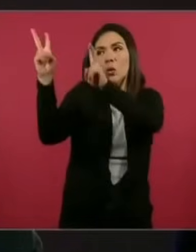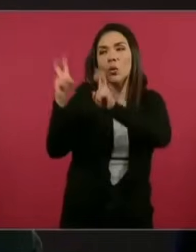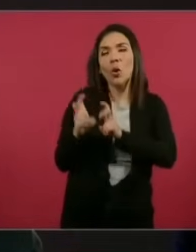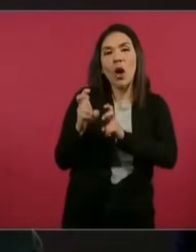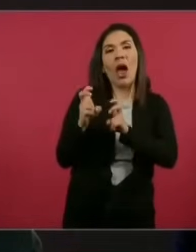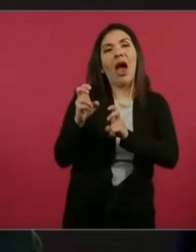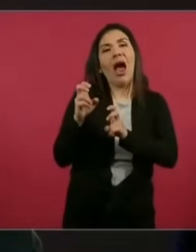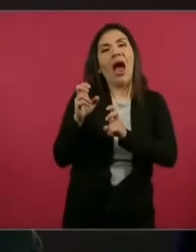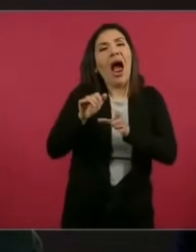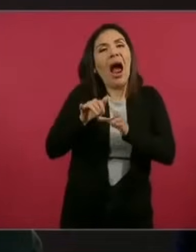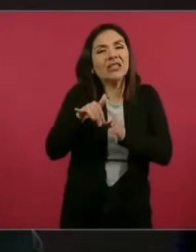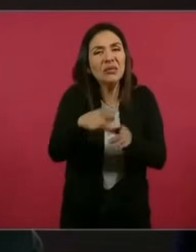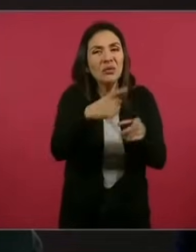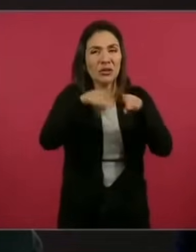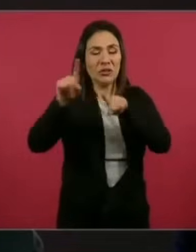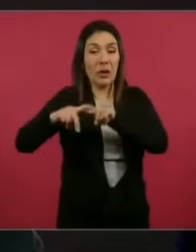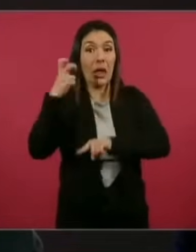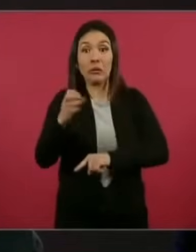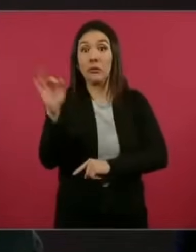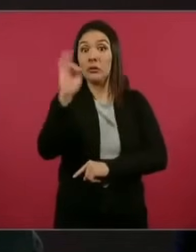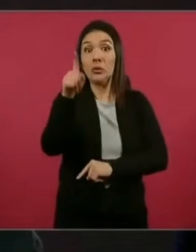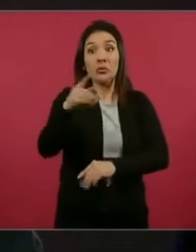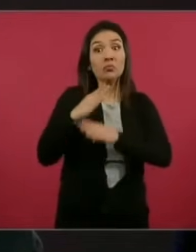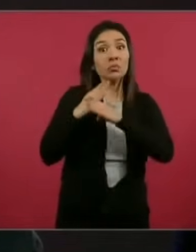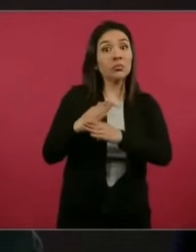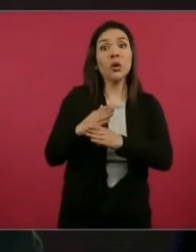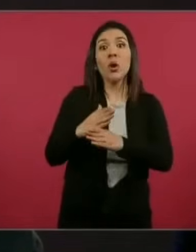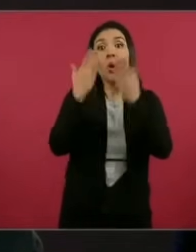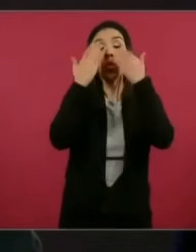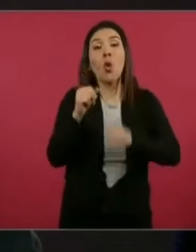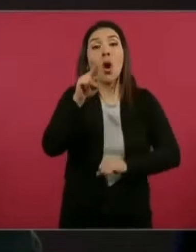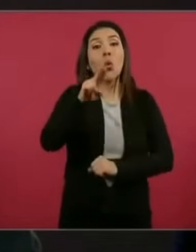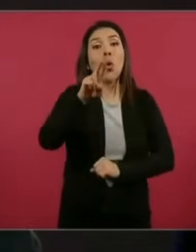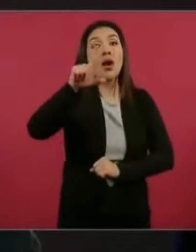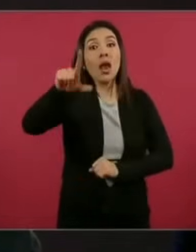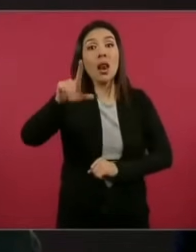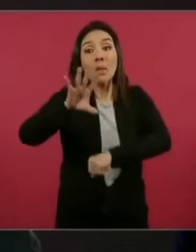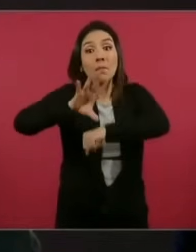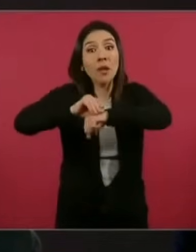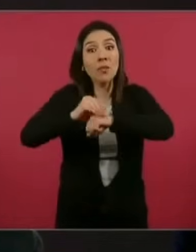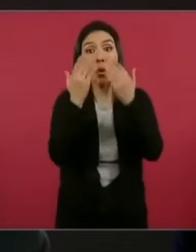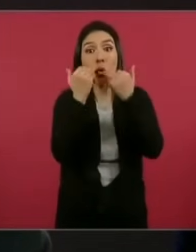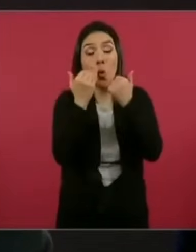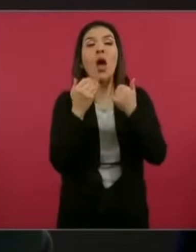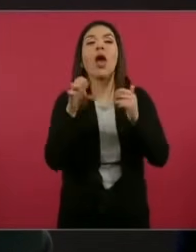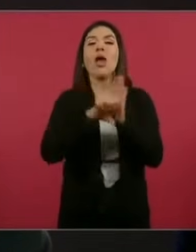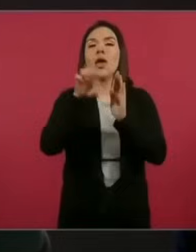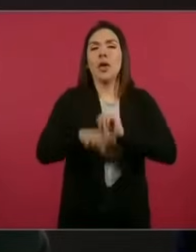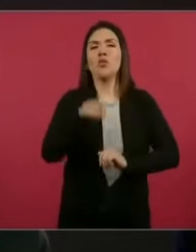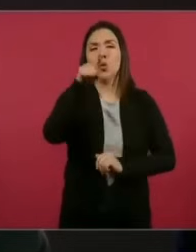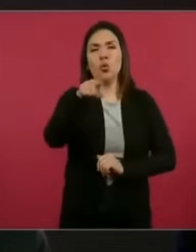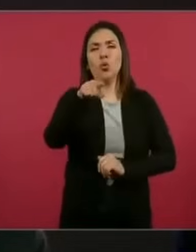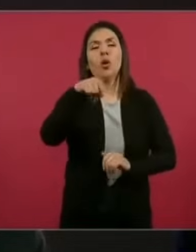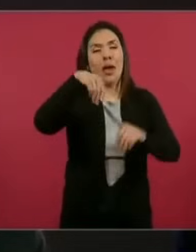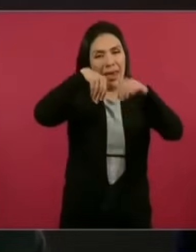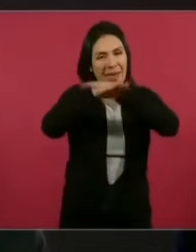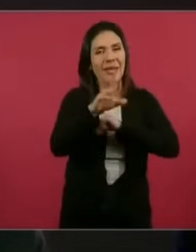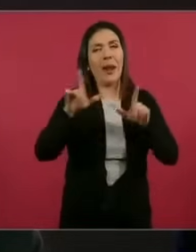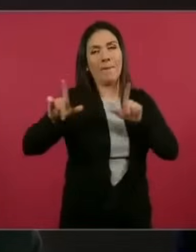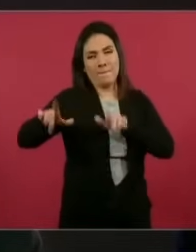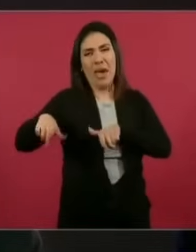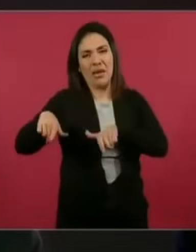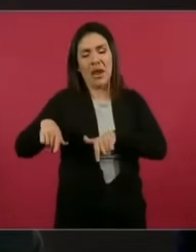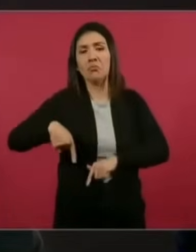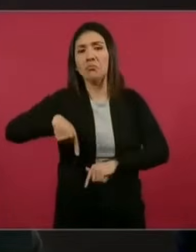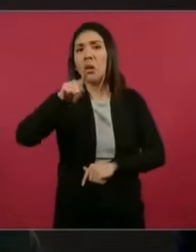adjuntos. Esto impide la descarga directa por medio de una URL sin autenticar, que significa que ustedes cuando llegan a la página,